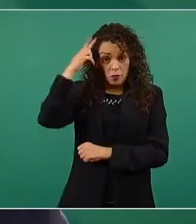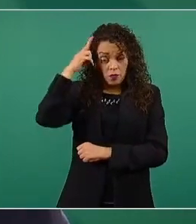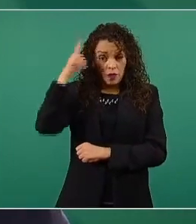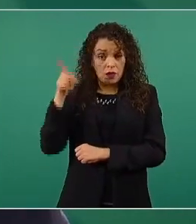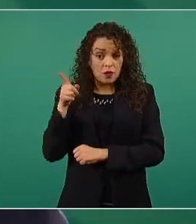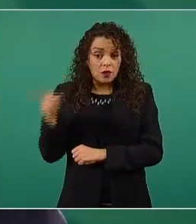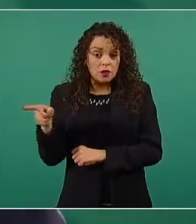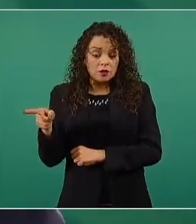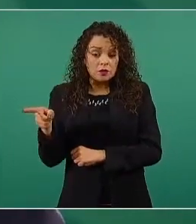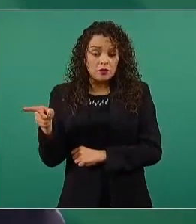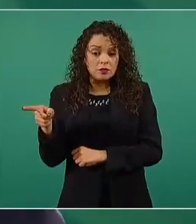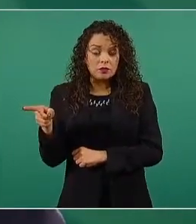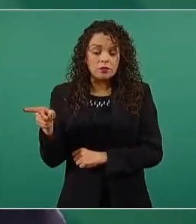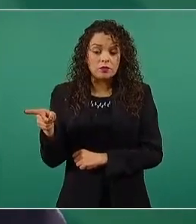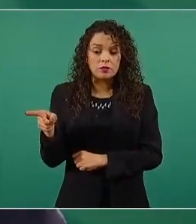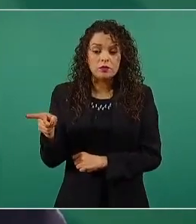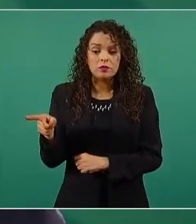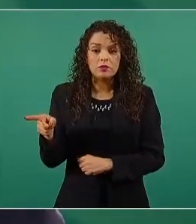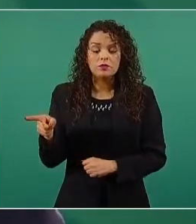y sus